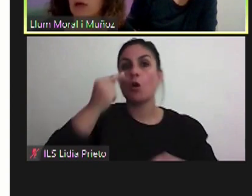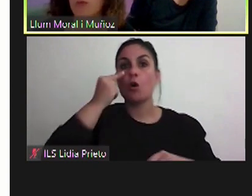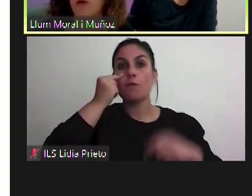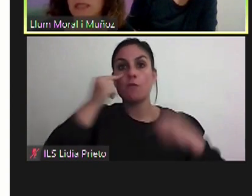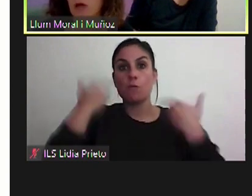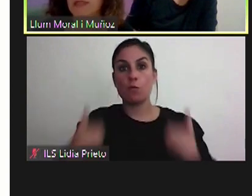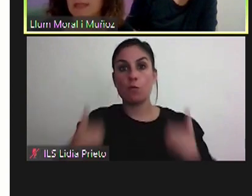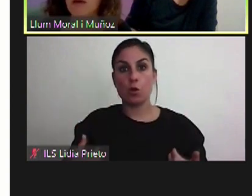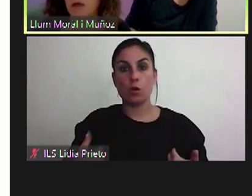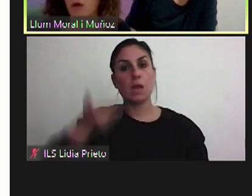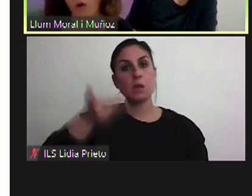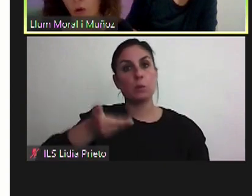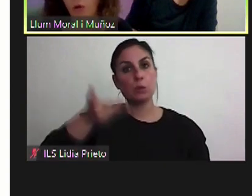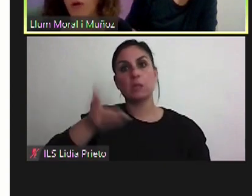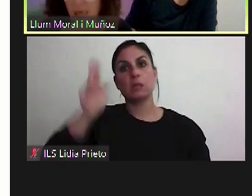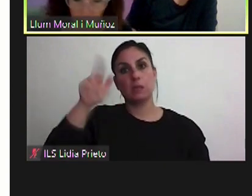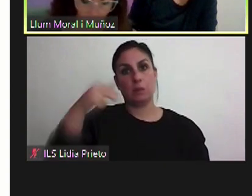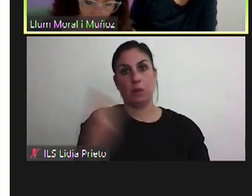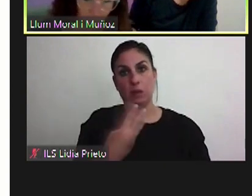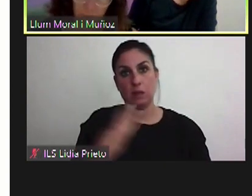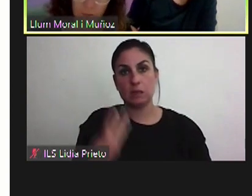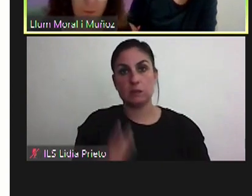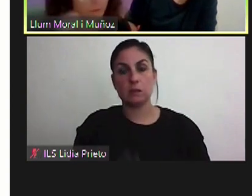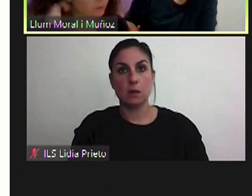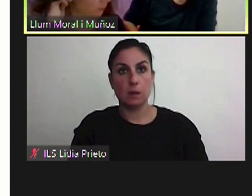al desarrollar un problema de salud mental o no de salud.